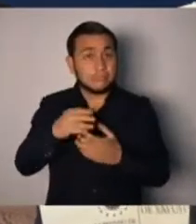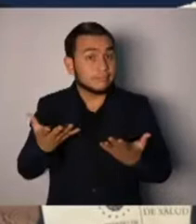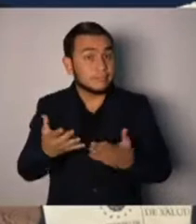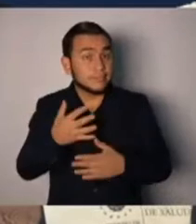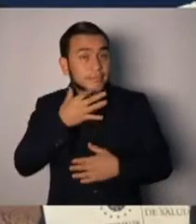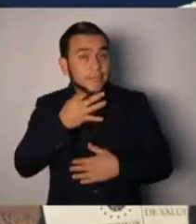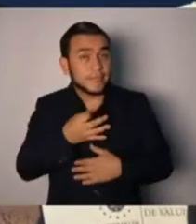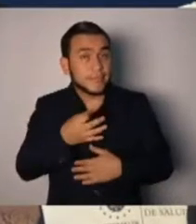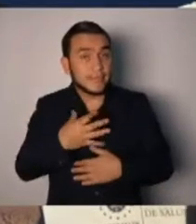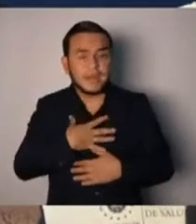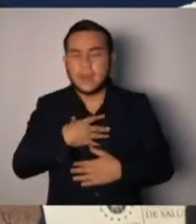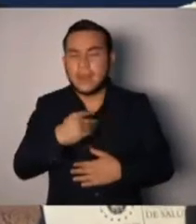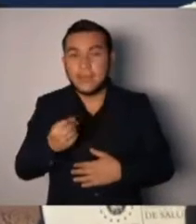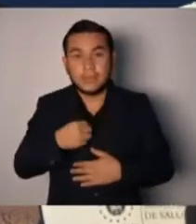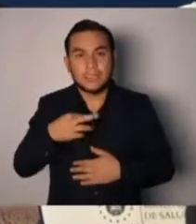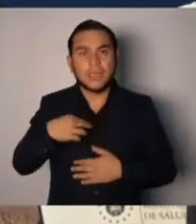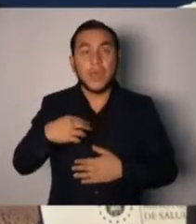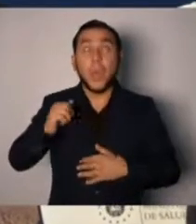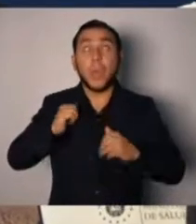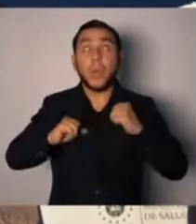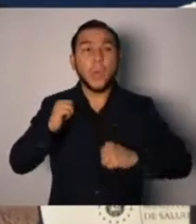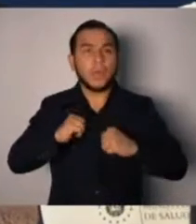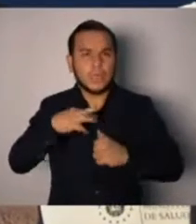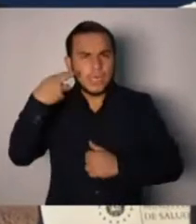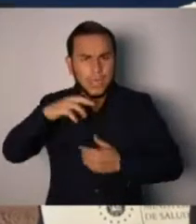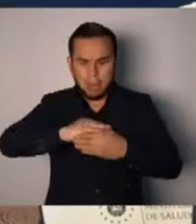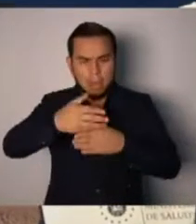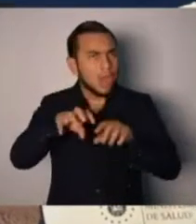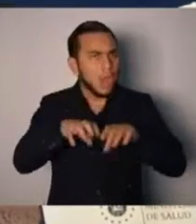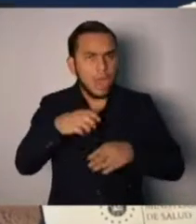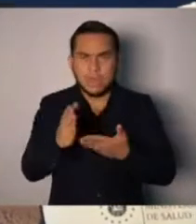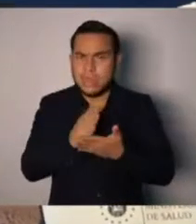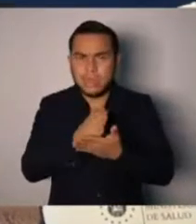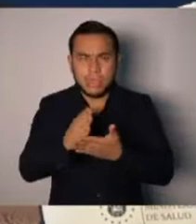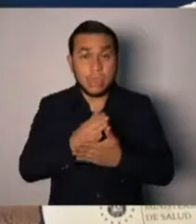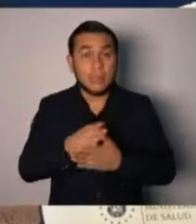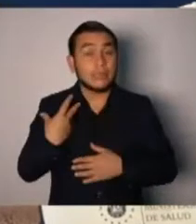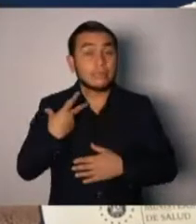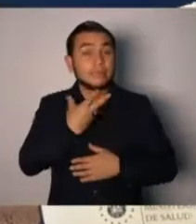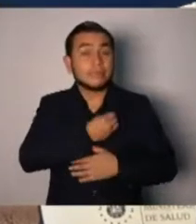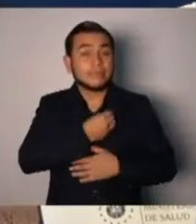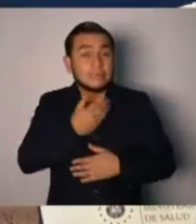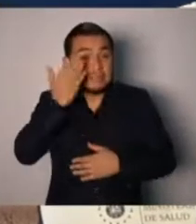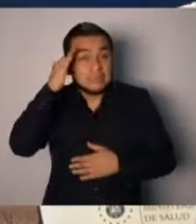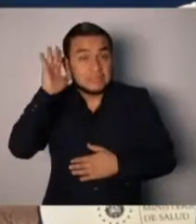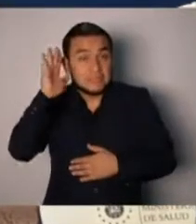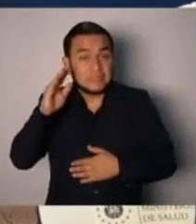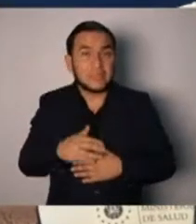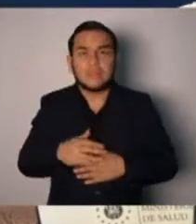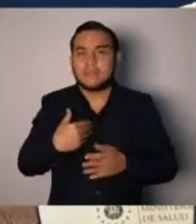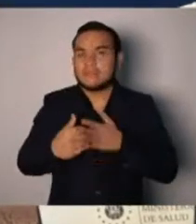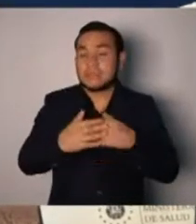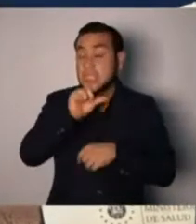les encanta hacer discursos pero lo que no que no hubo computadoras pues nosotros no sé como la mamá al programa y lo de menos pero